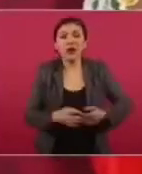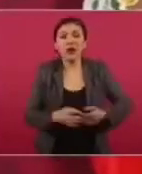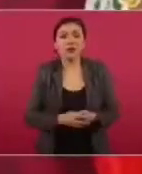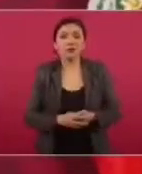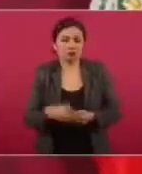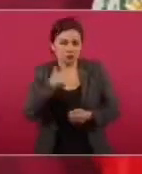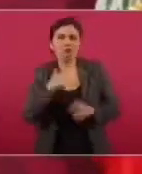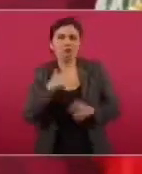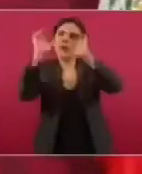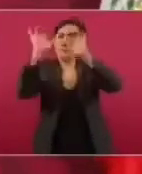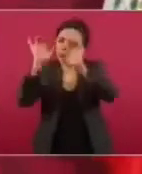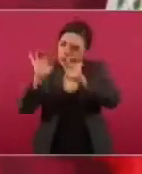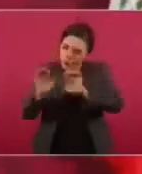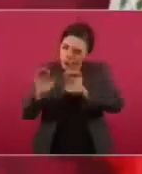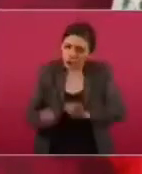Y nosotros redactamos